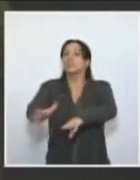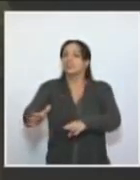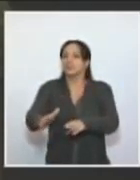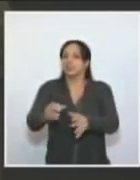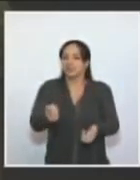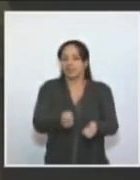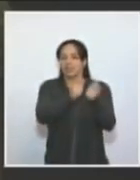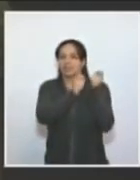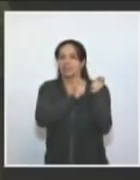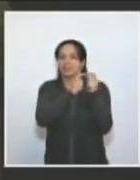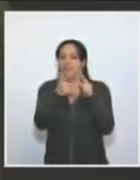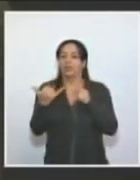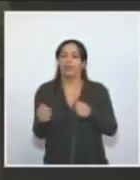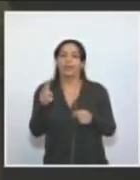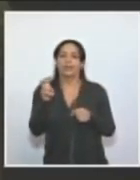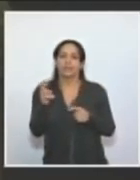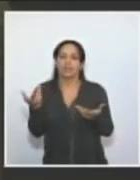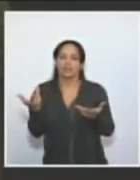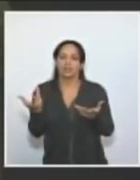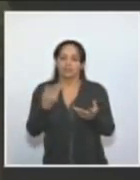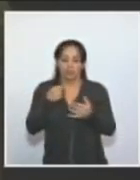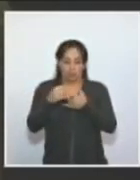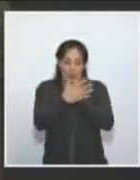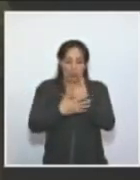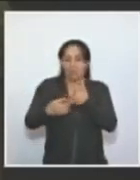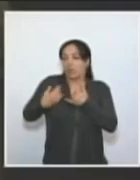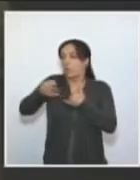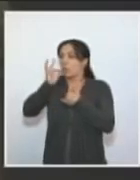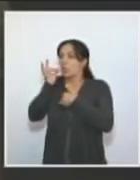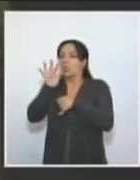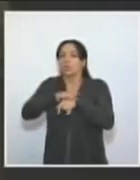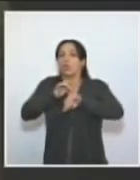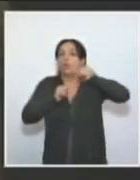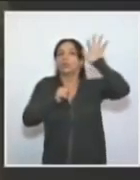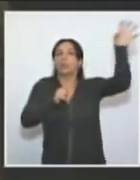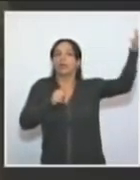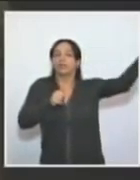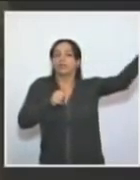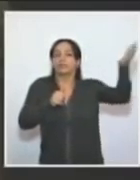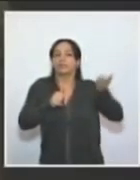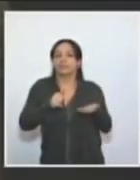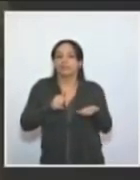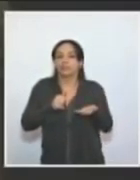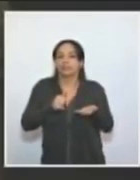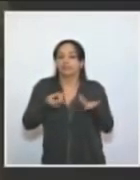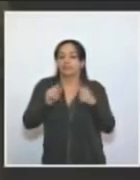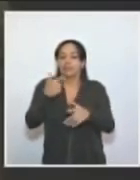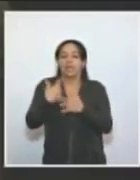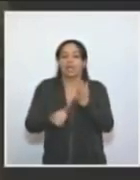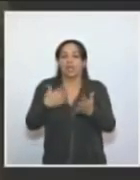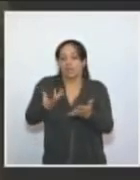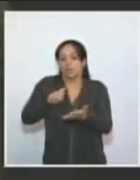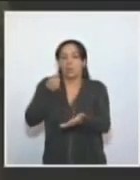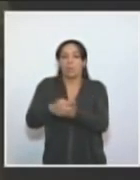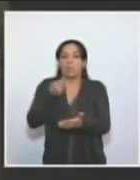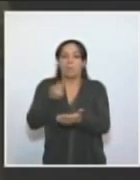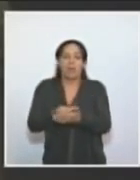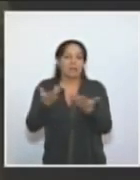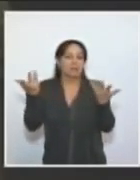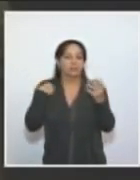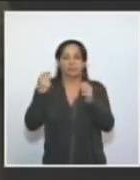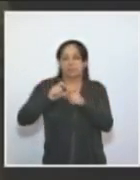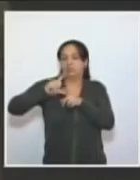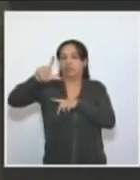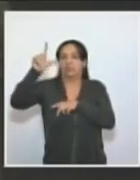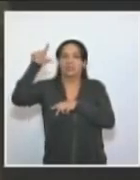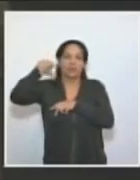Estamos importando la mitad del café que se consume internamente. Y además tenemos un precio malísimo, malísimo. Eso es lo